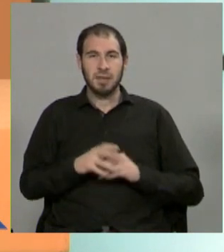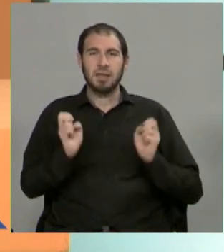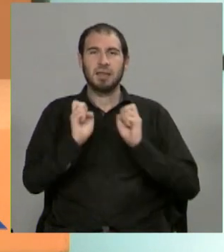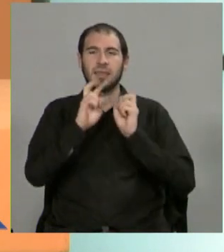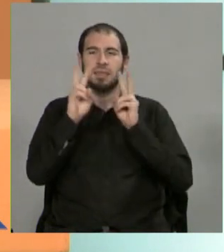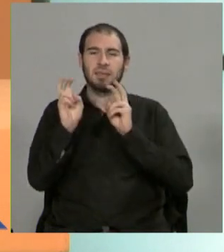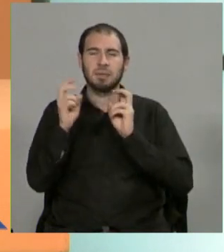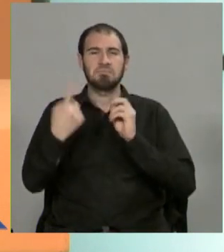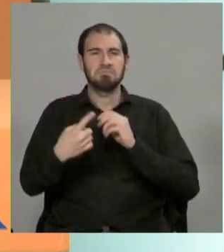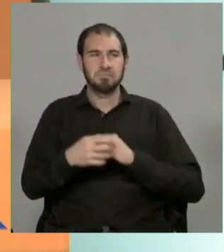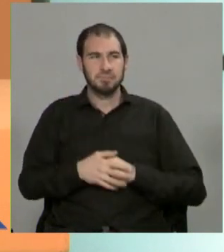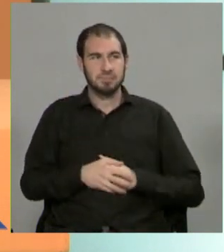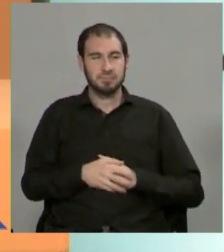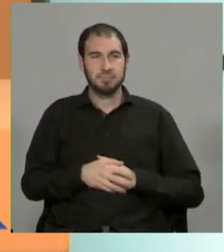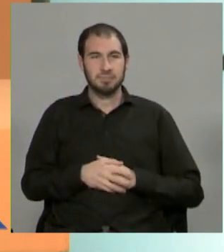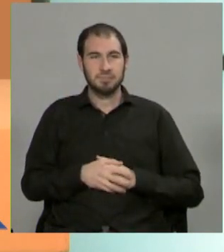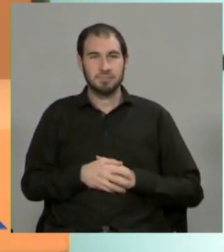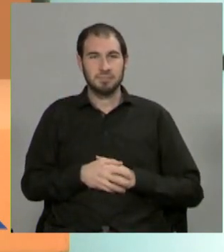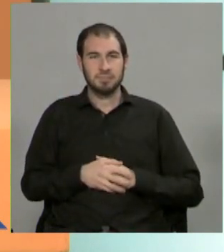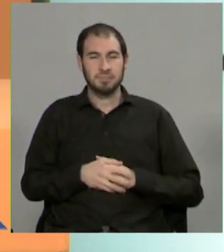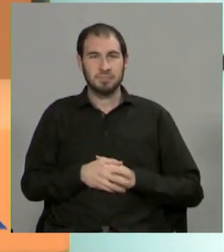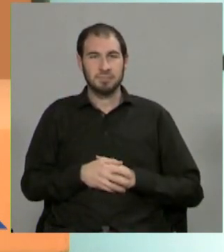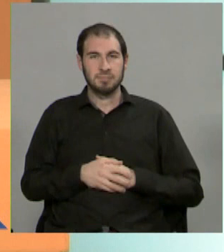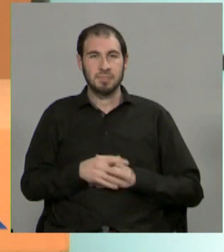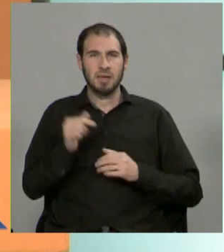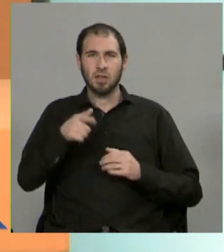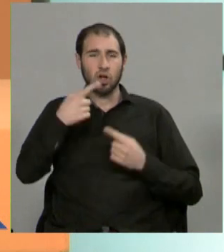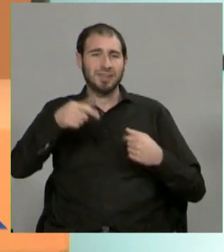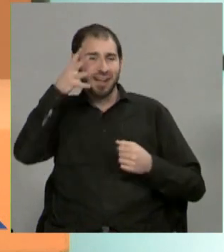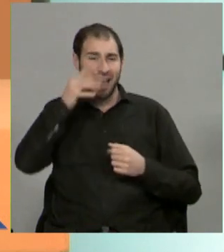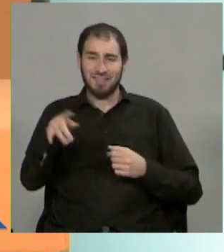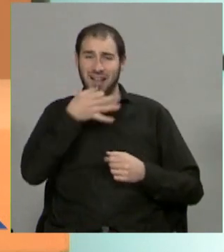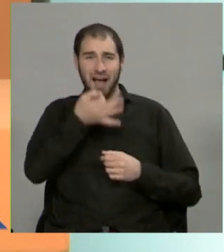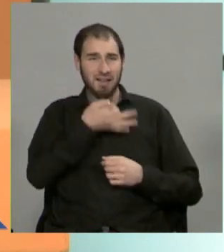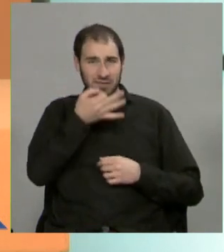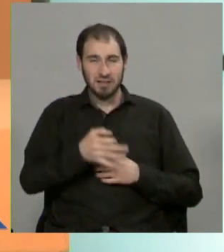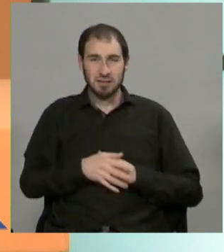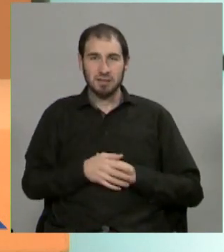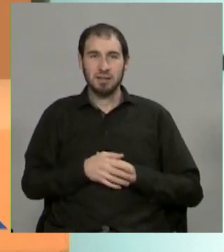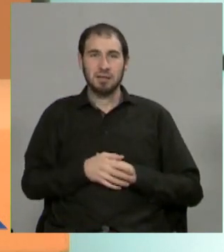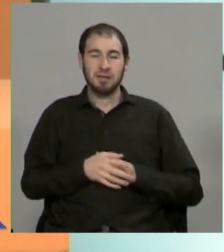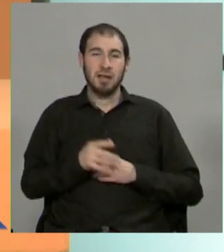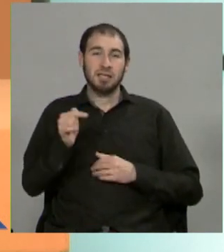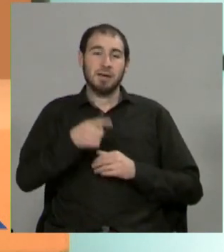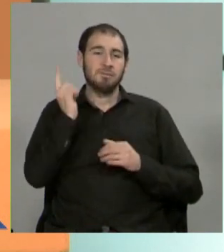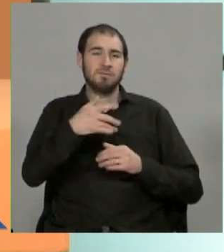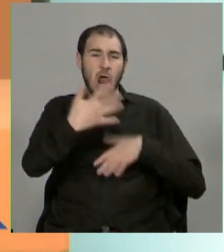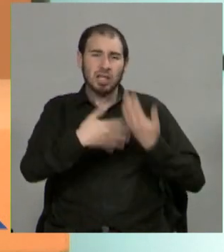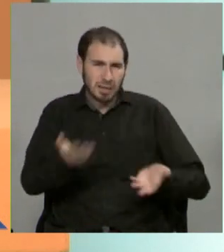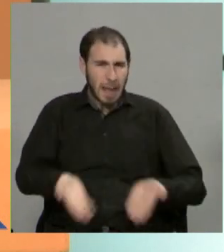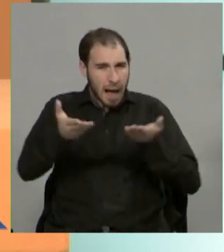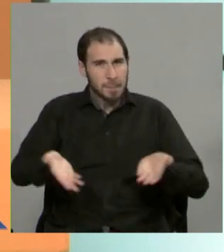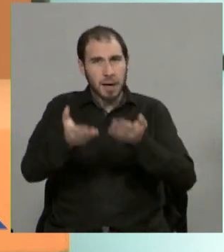tema que tiene que ver con la gravedad de los dichos, ¿no? Esto de instar a la violencia